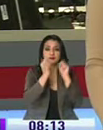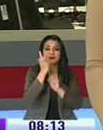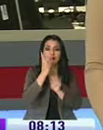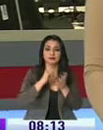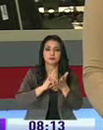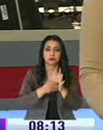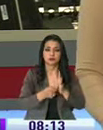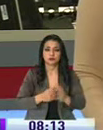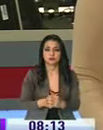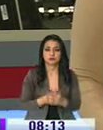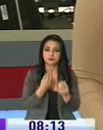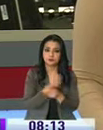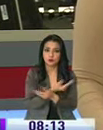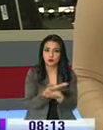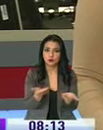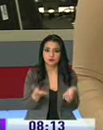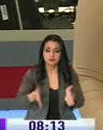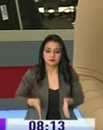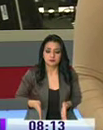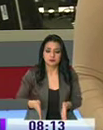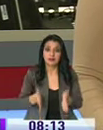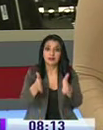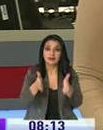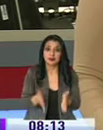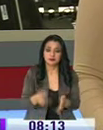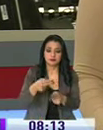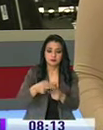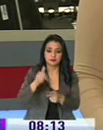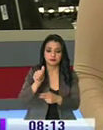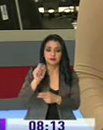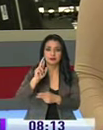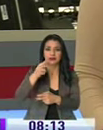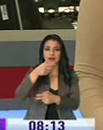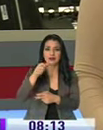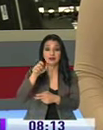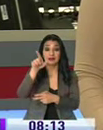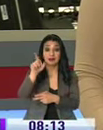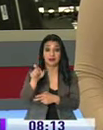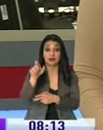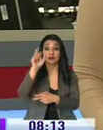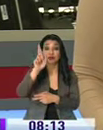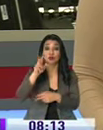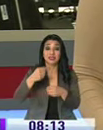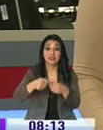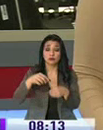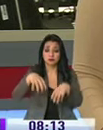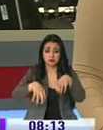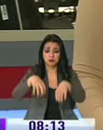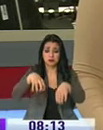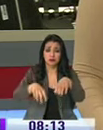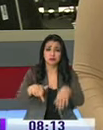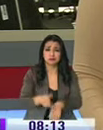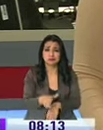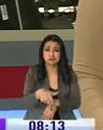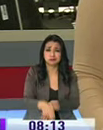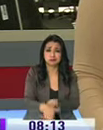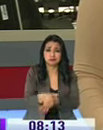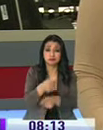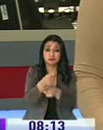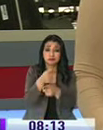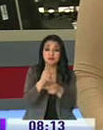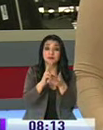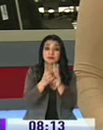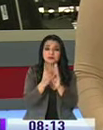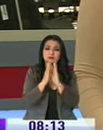8:13 y les contamos que una de las calles del sector de la Argelia Media, ubicado al sur de Quito, está llena de baches, por lo que los vecinos están solicitando